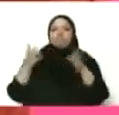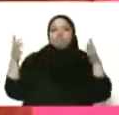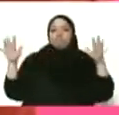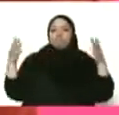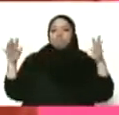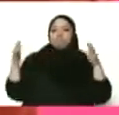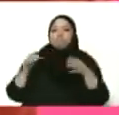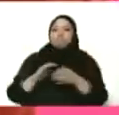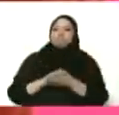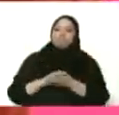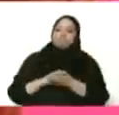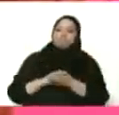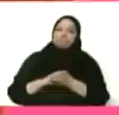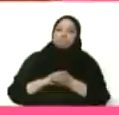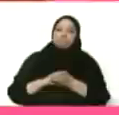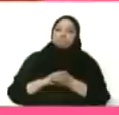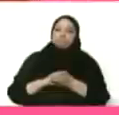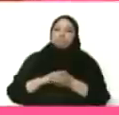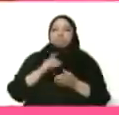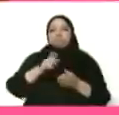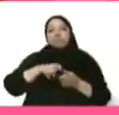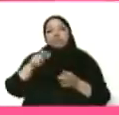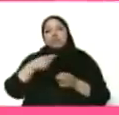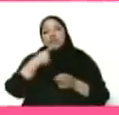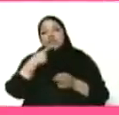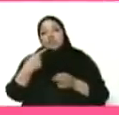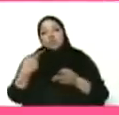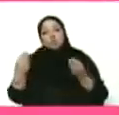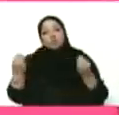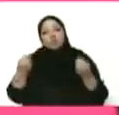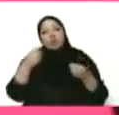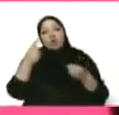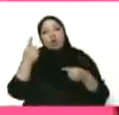Hay que pulir muchas cosas.